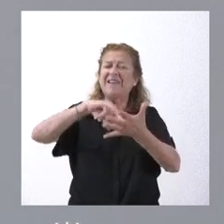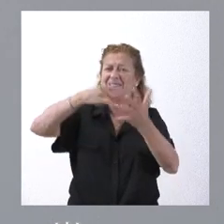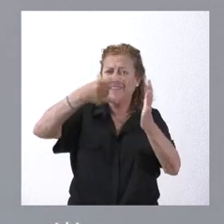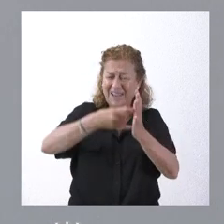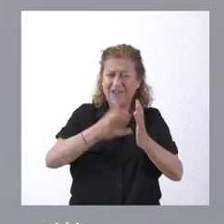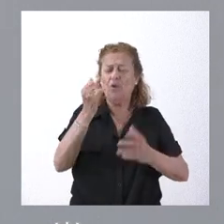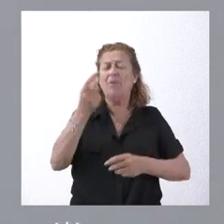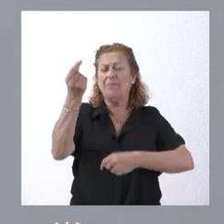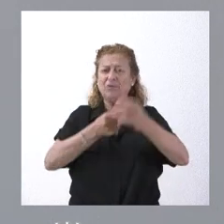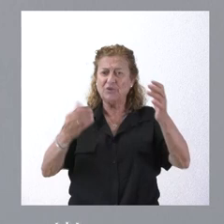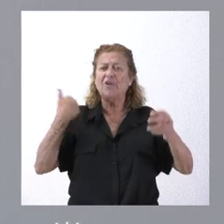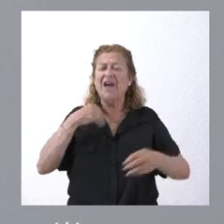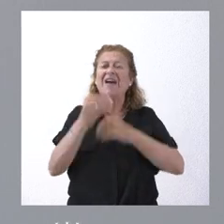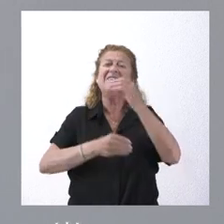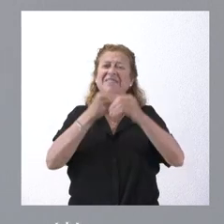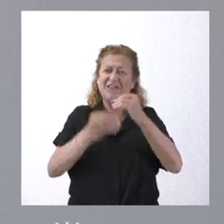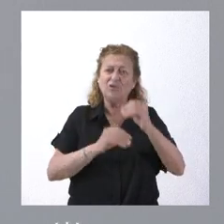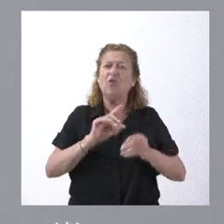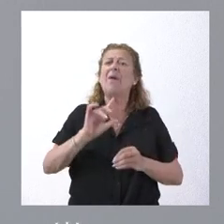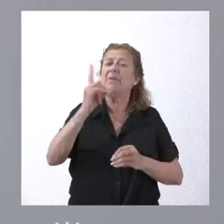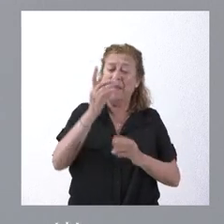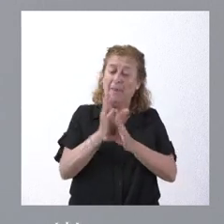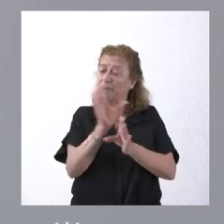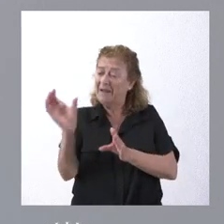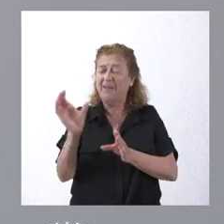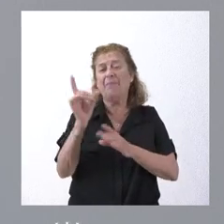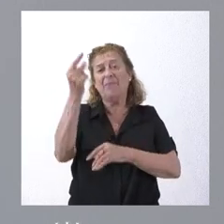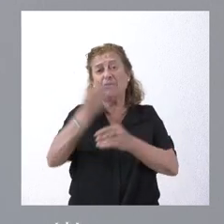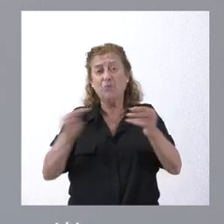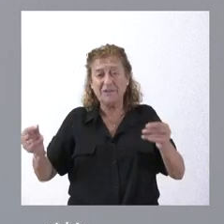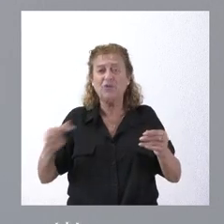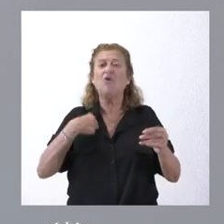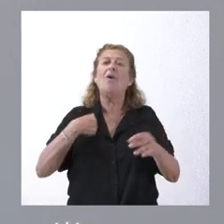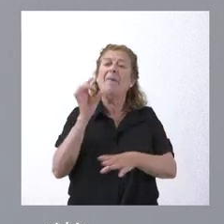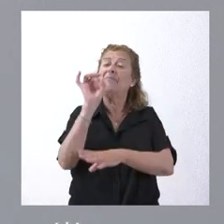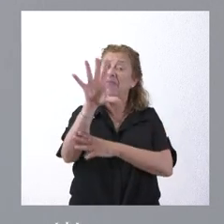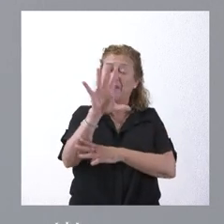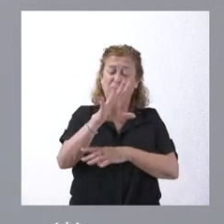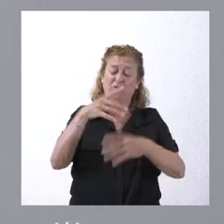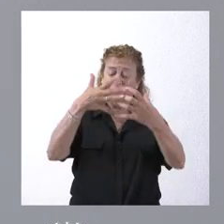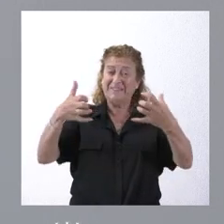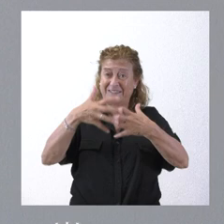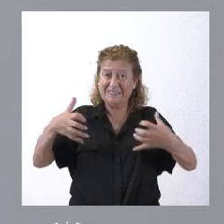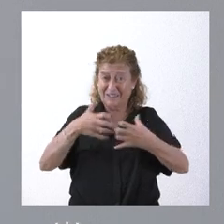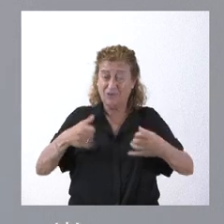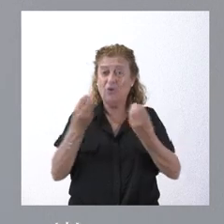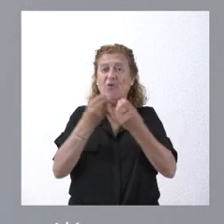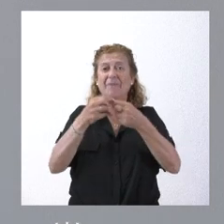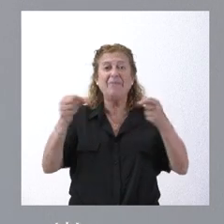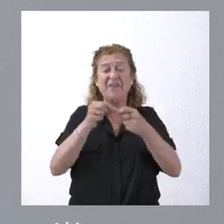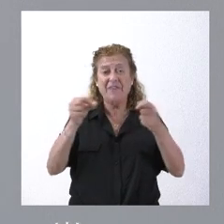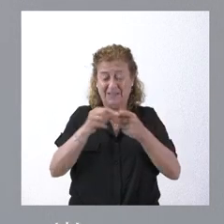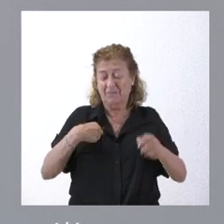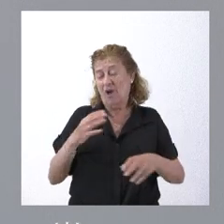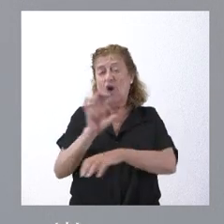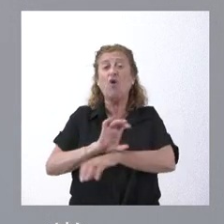Se ha celebrado la primera carga del presupuesto. Enviaremos el texto articulado de la Ley de Medidas al Consejo Económico y Social, como